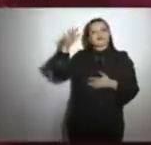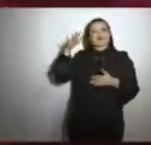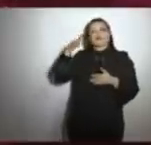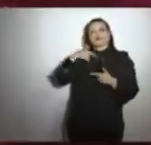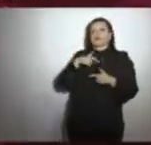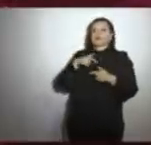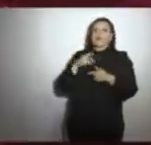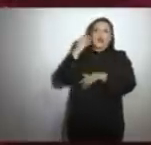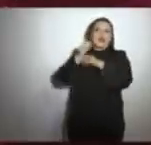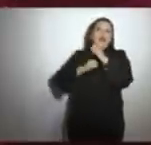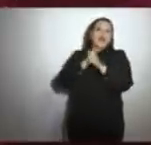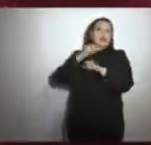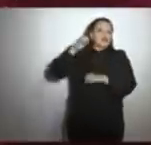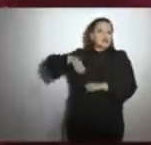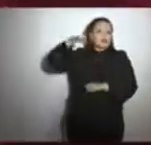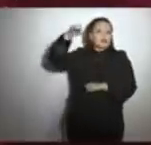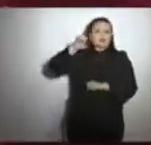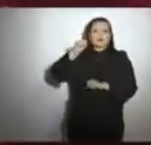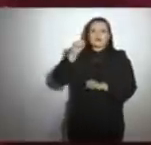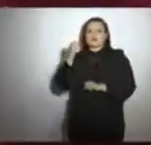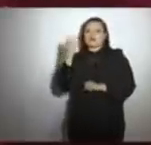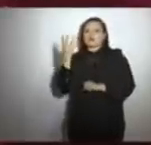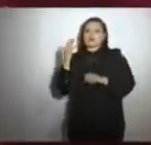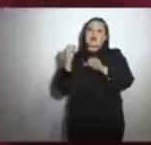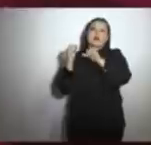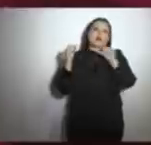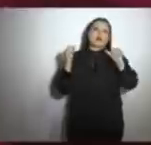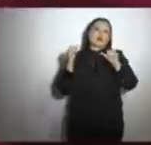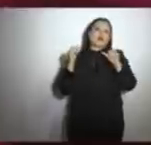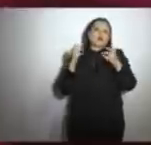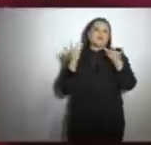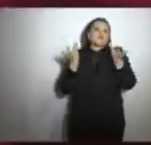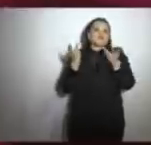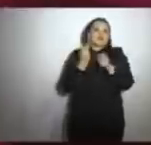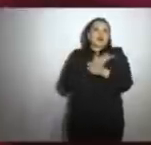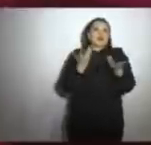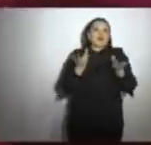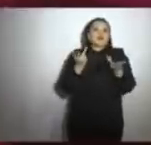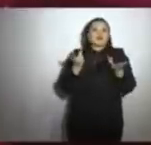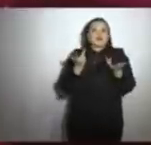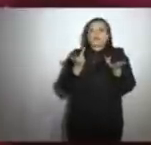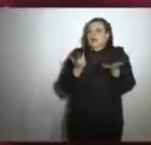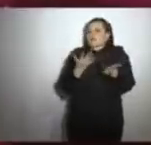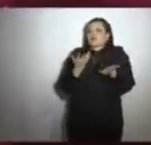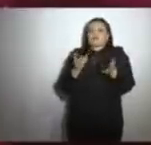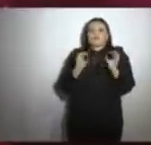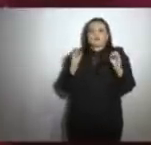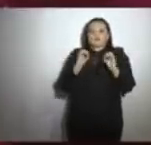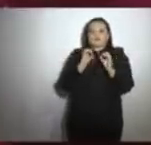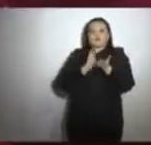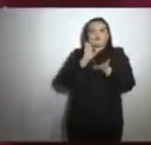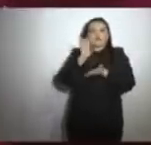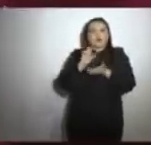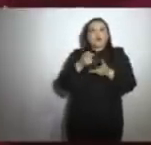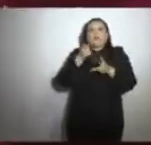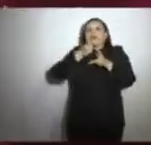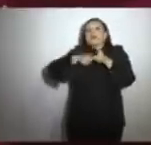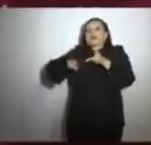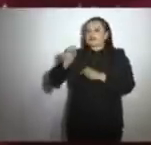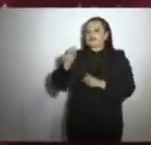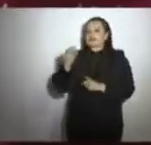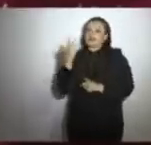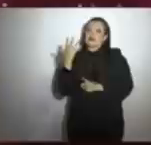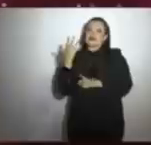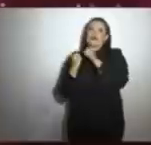de 60 a 64 años. Porque la pensión de adulto mayor de la federación es de 65 en